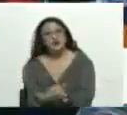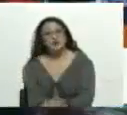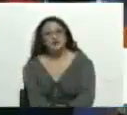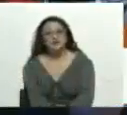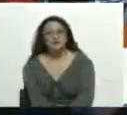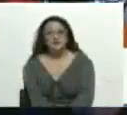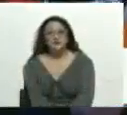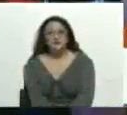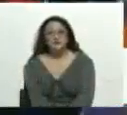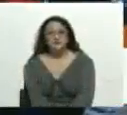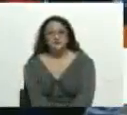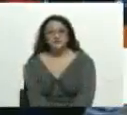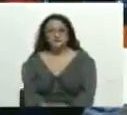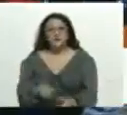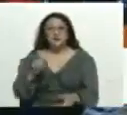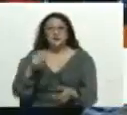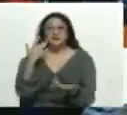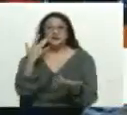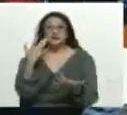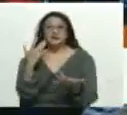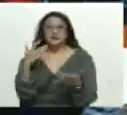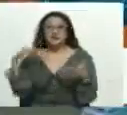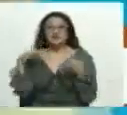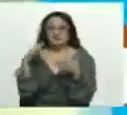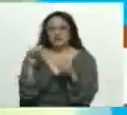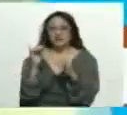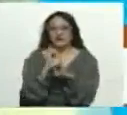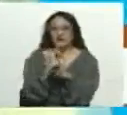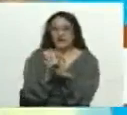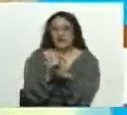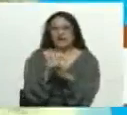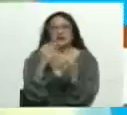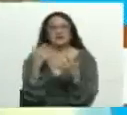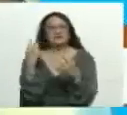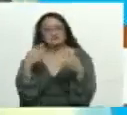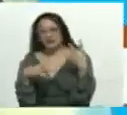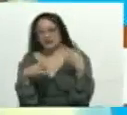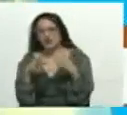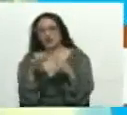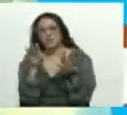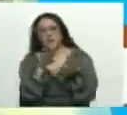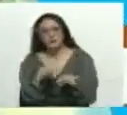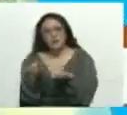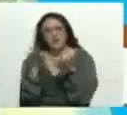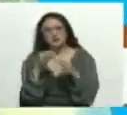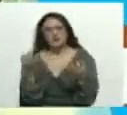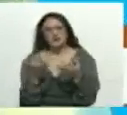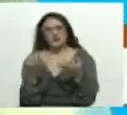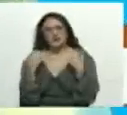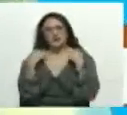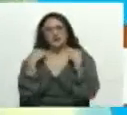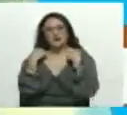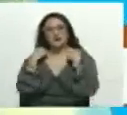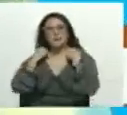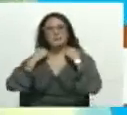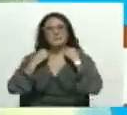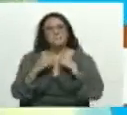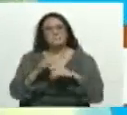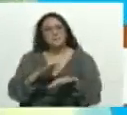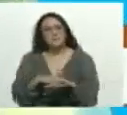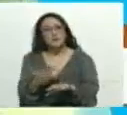también le aplicaron guerra cibernética y Big Data y toda esta manipulación es cierto Pero por qué